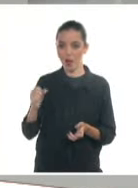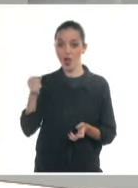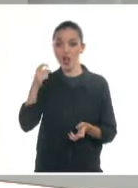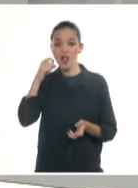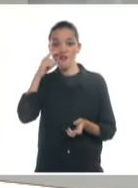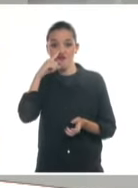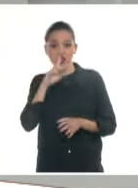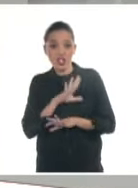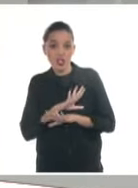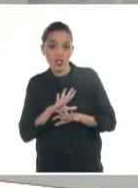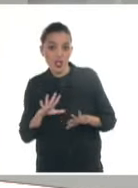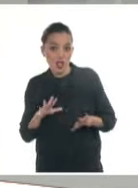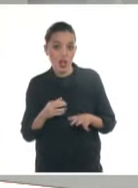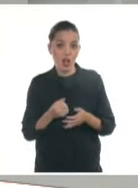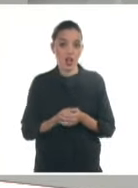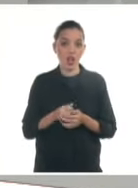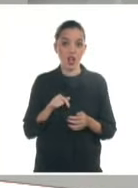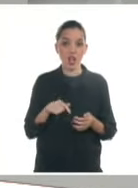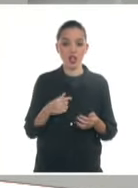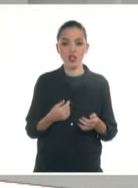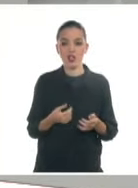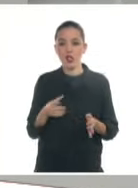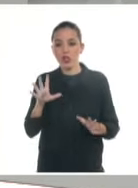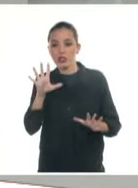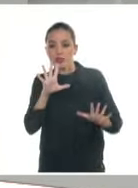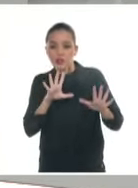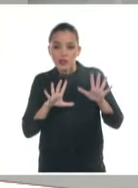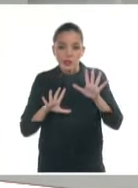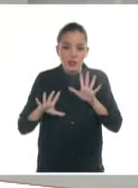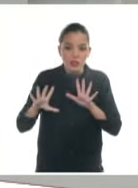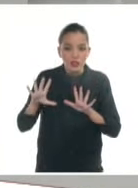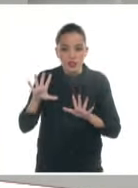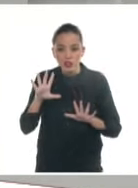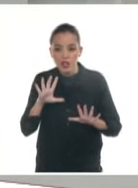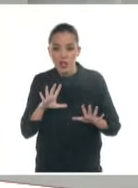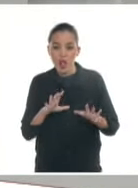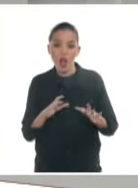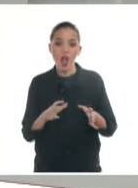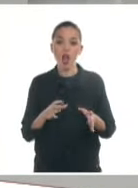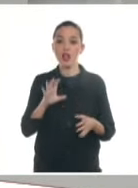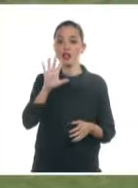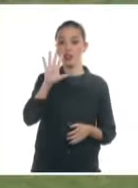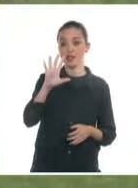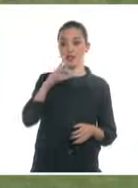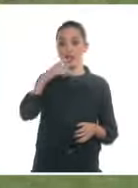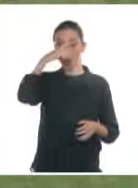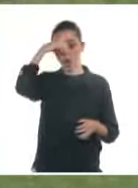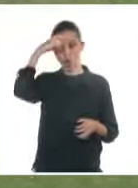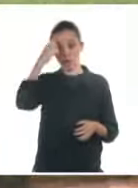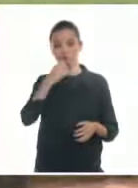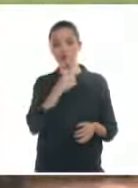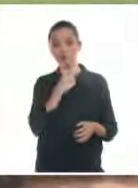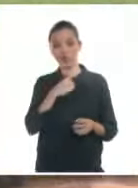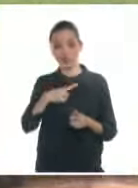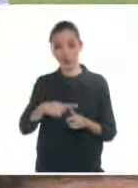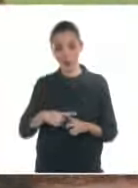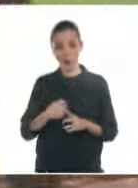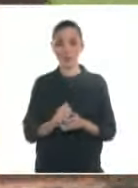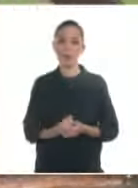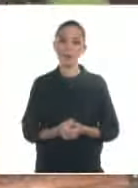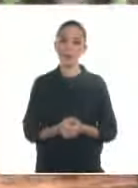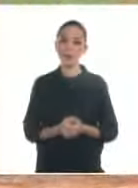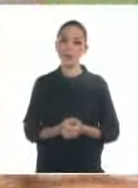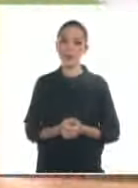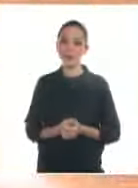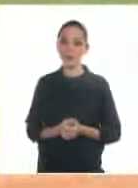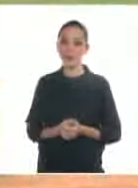lamentablemente empañó el espectáculo deportivo en el 5 de septiembre. Con los detalles, el periodista Primitivo González. La subserie particular entre los Toros de